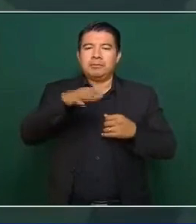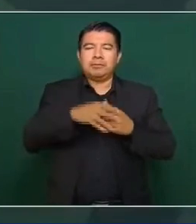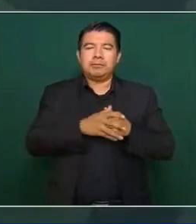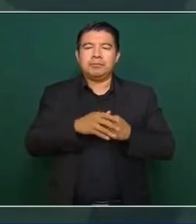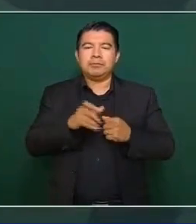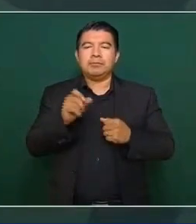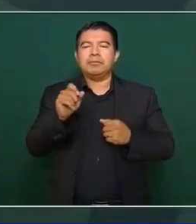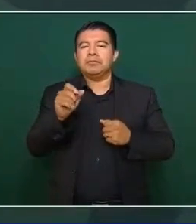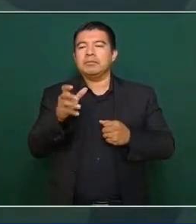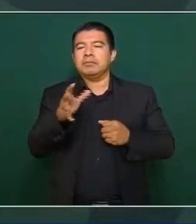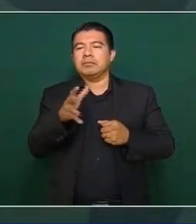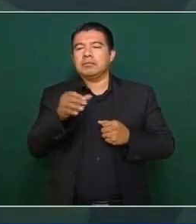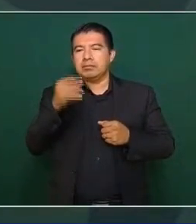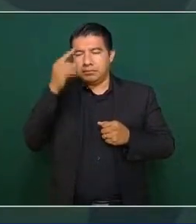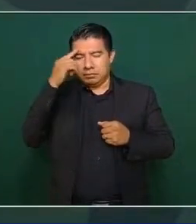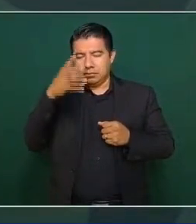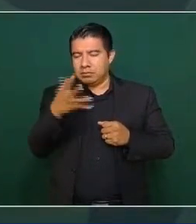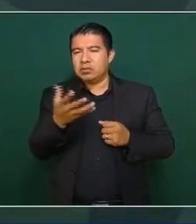de